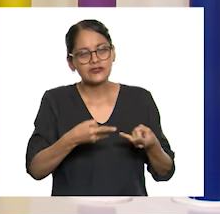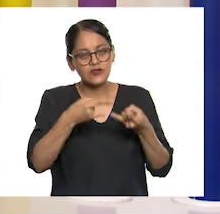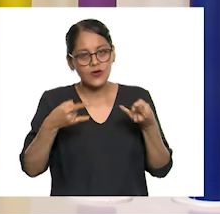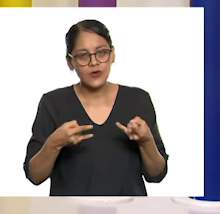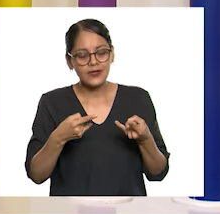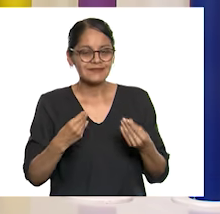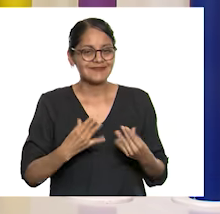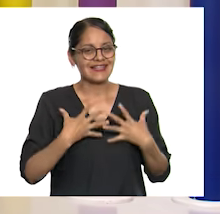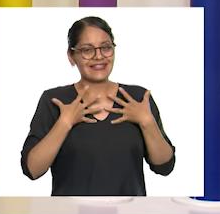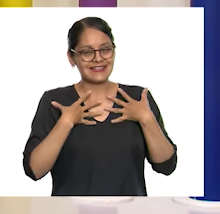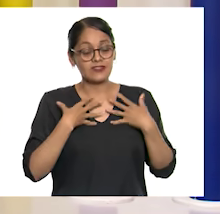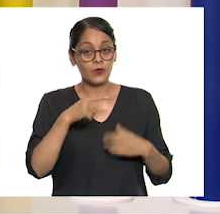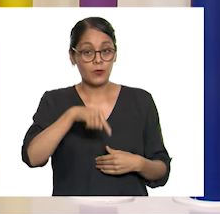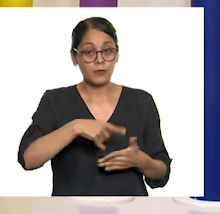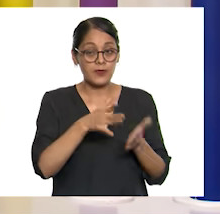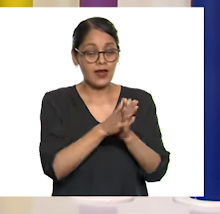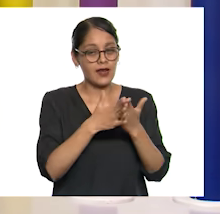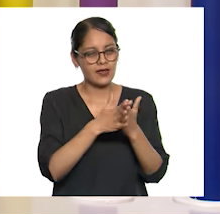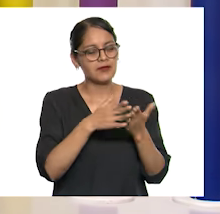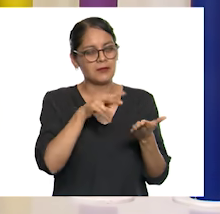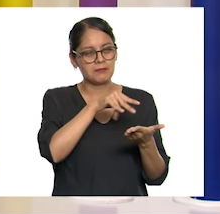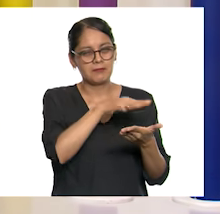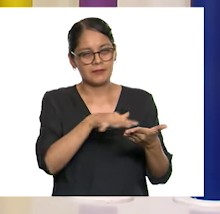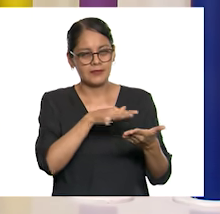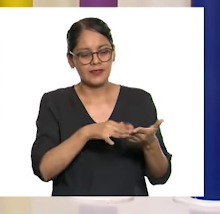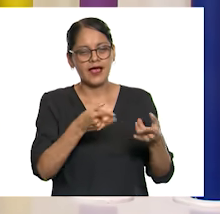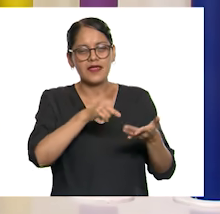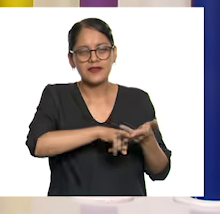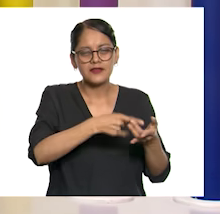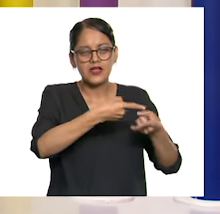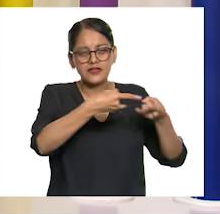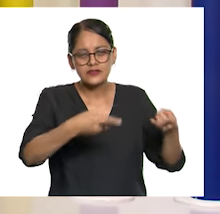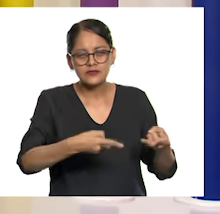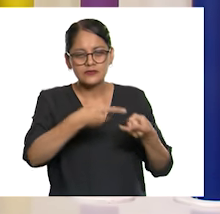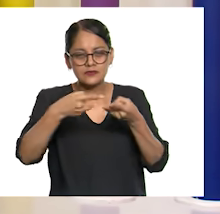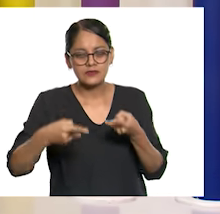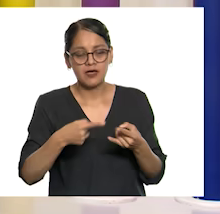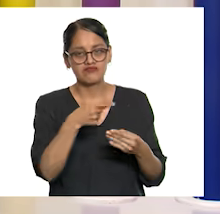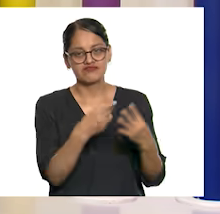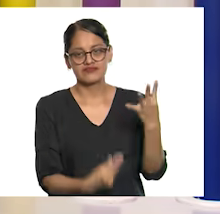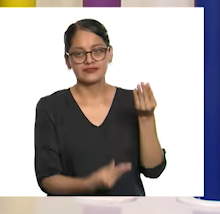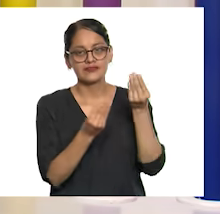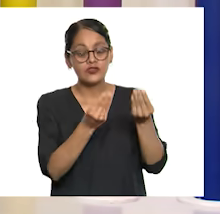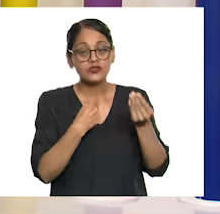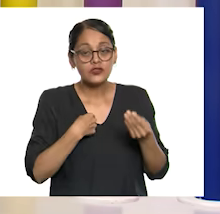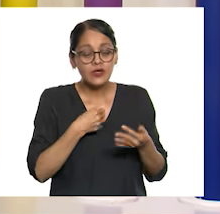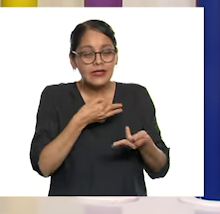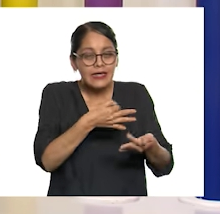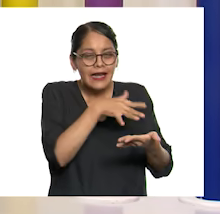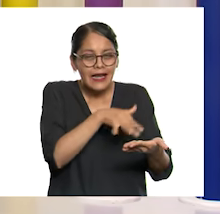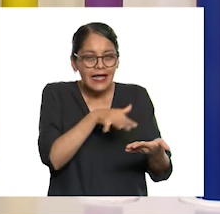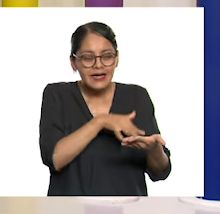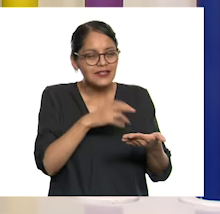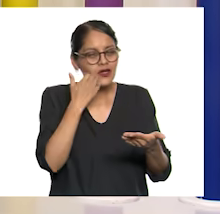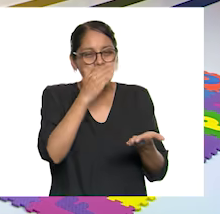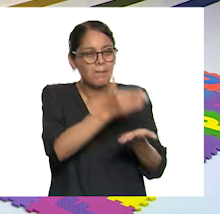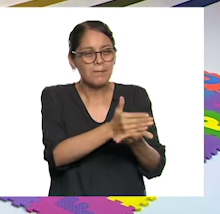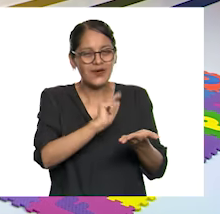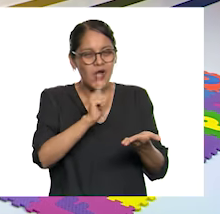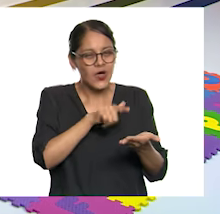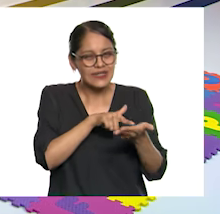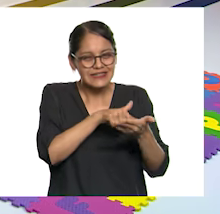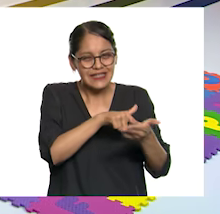aventuras. Es un gran libro que tiene muchos cuentos y muchas historias y no puedo dejar de leer. ¡Ya quiero acabar!